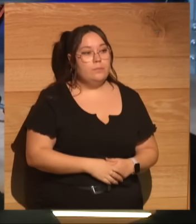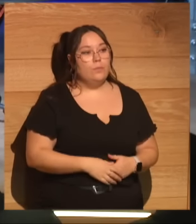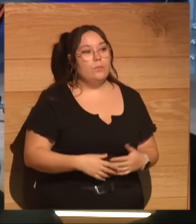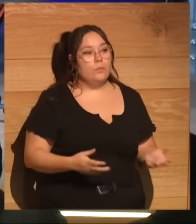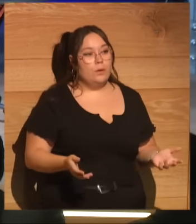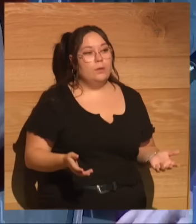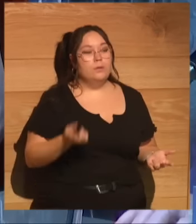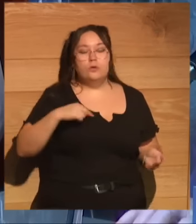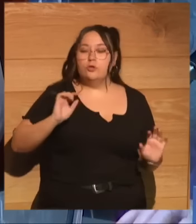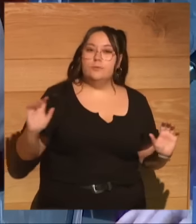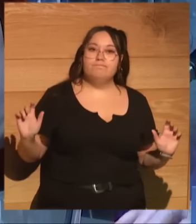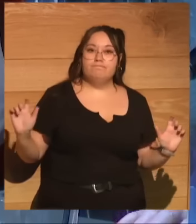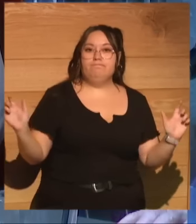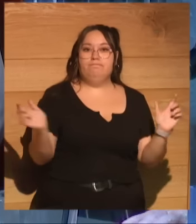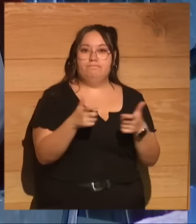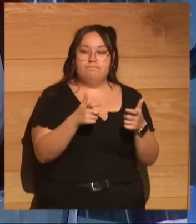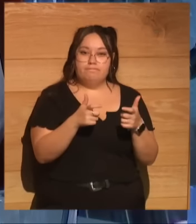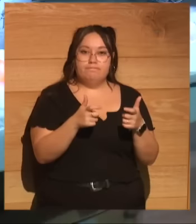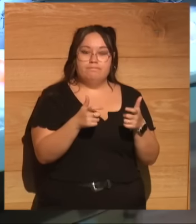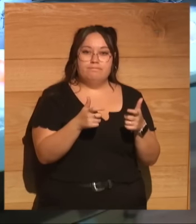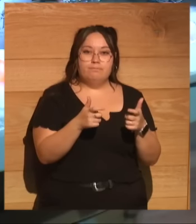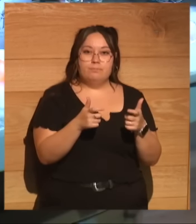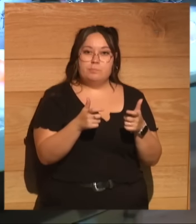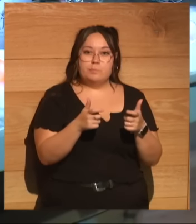Bueno, estábamos reunidos